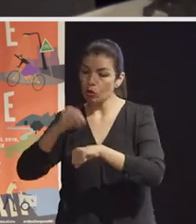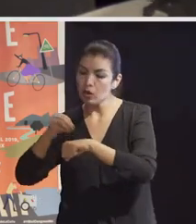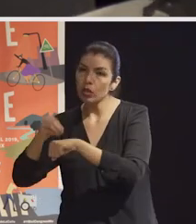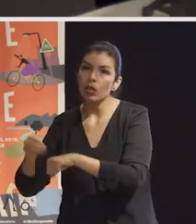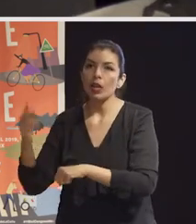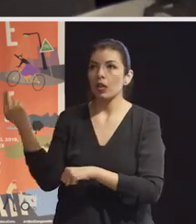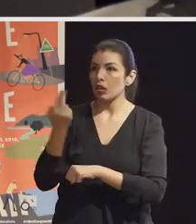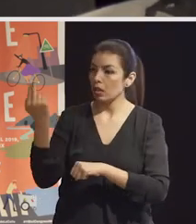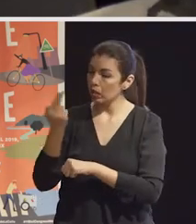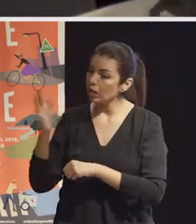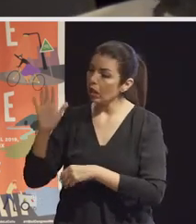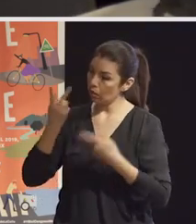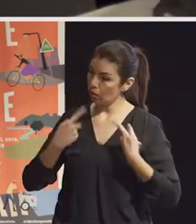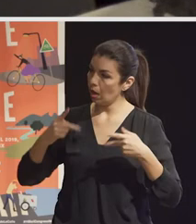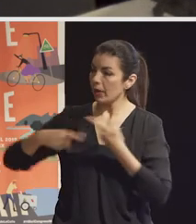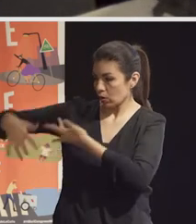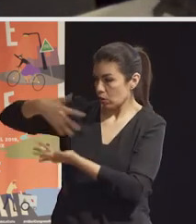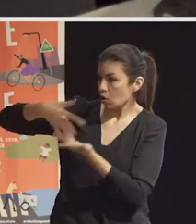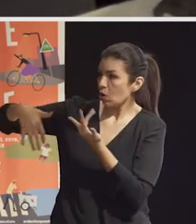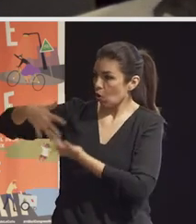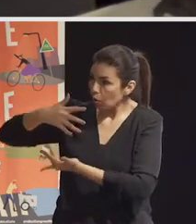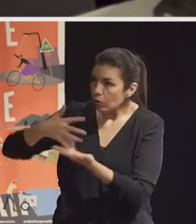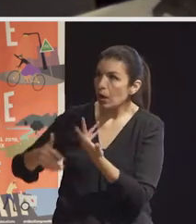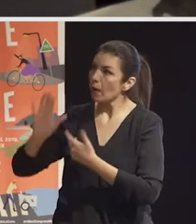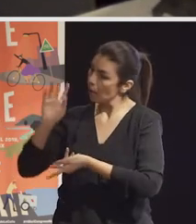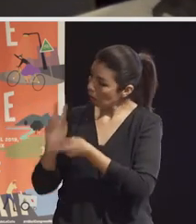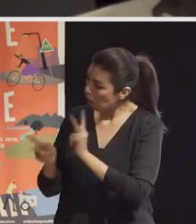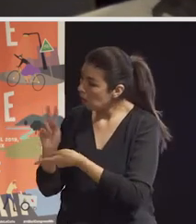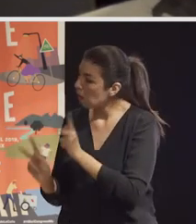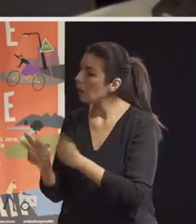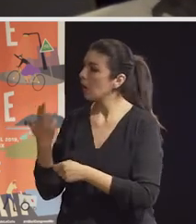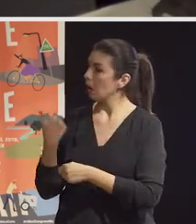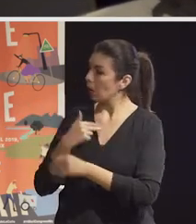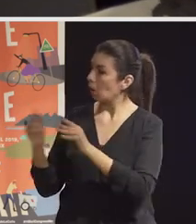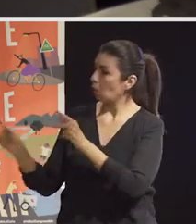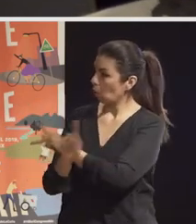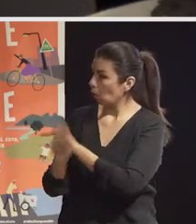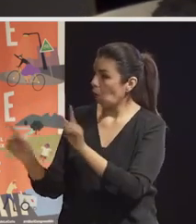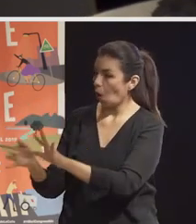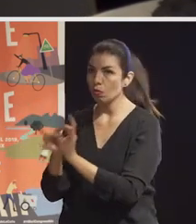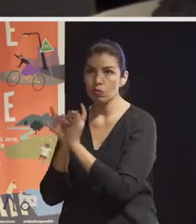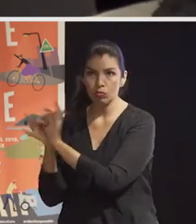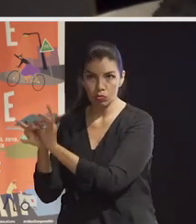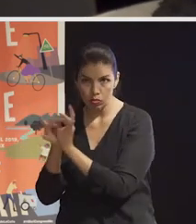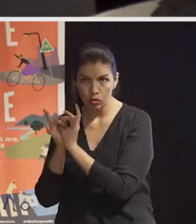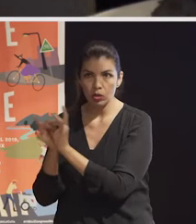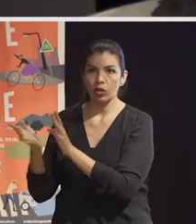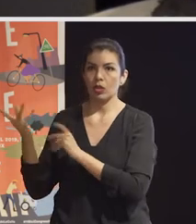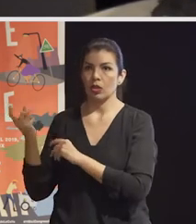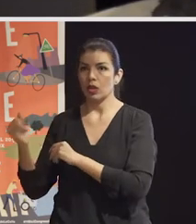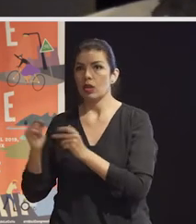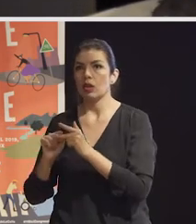este ejercicio habitual cotidiano que pues tiene que ser auto formal y se va dando